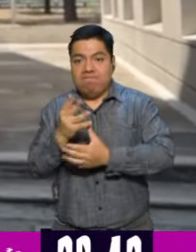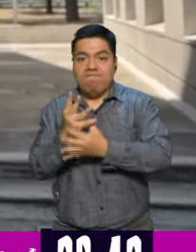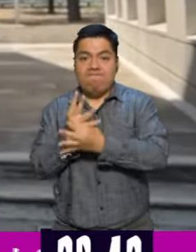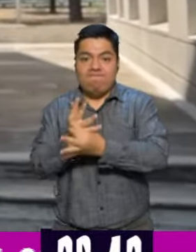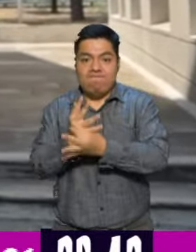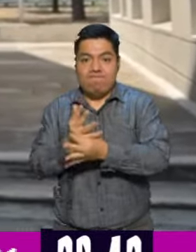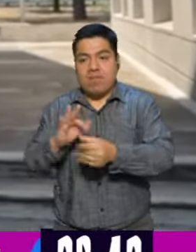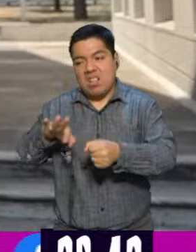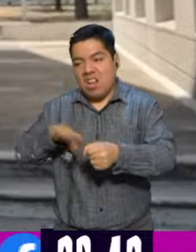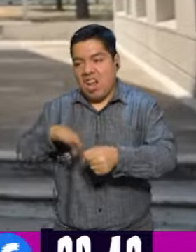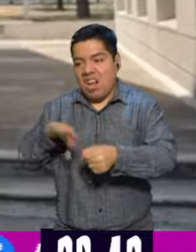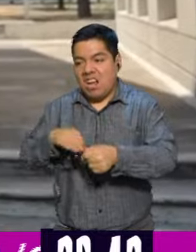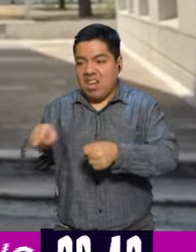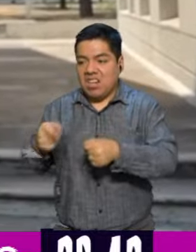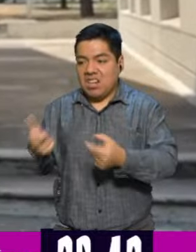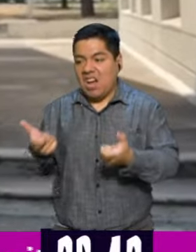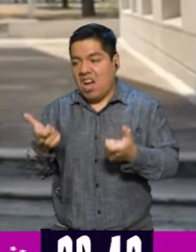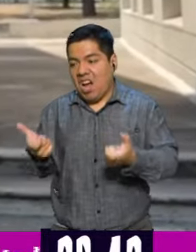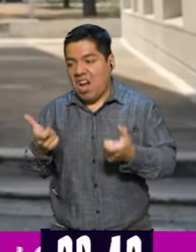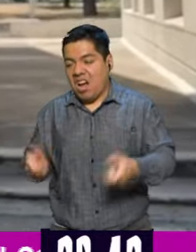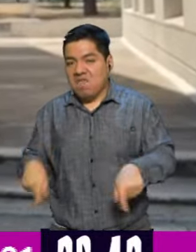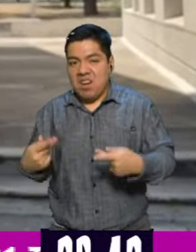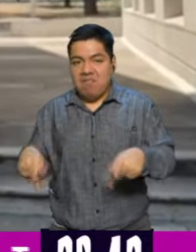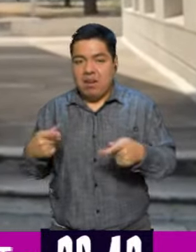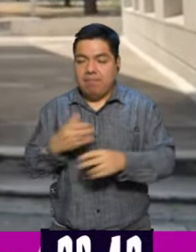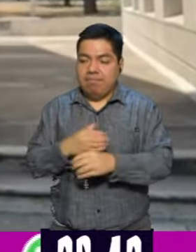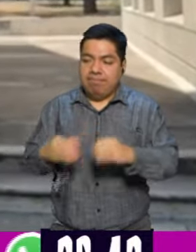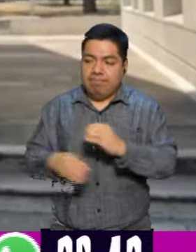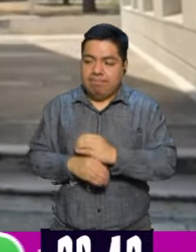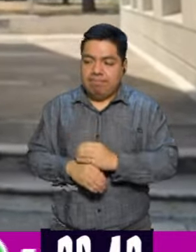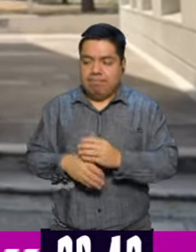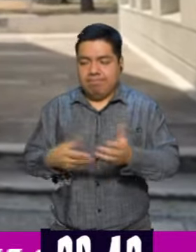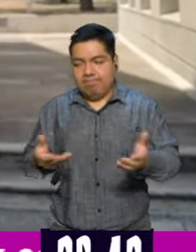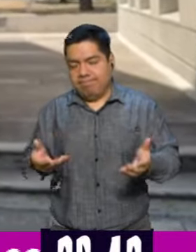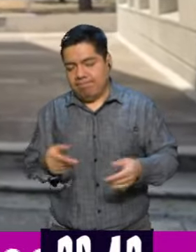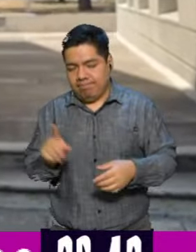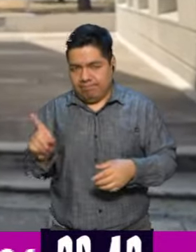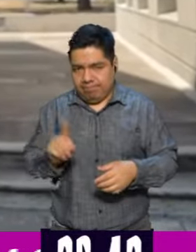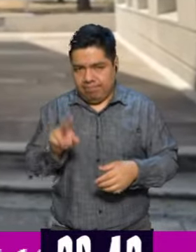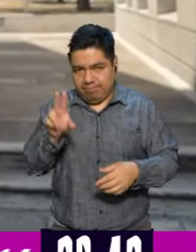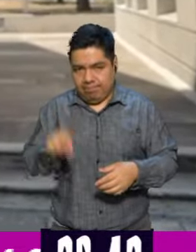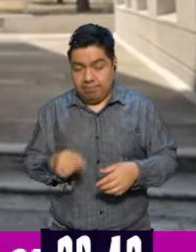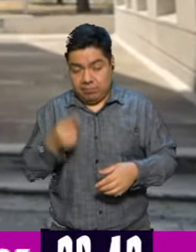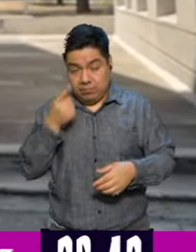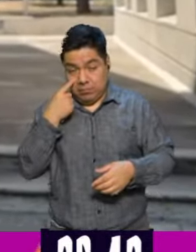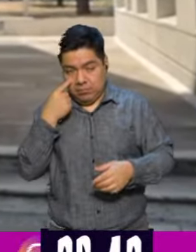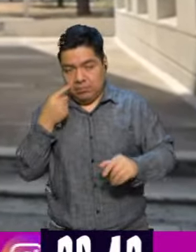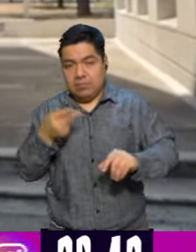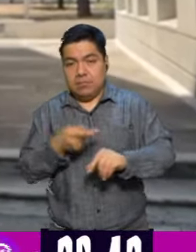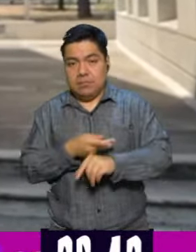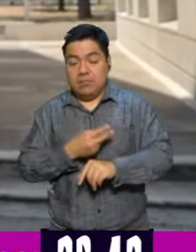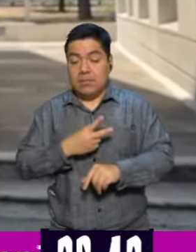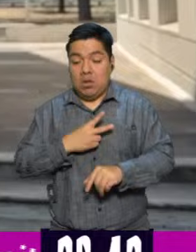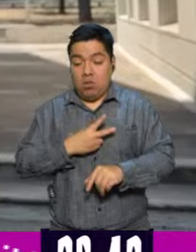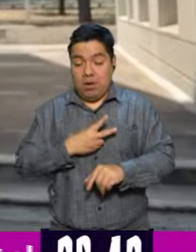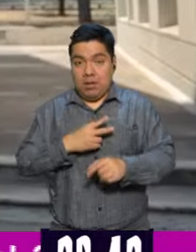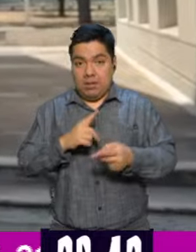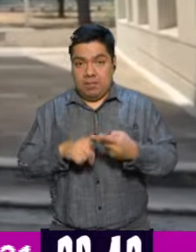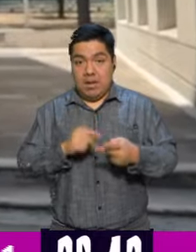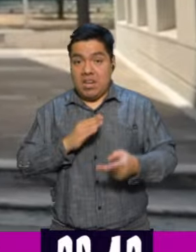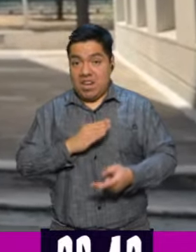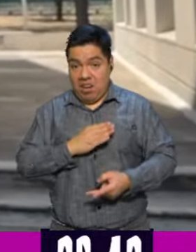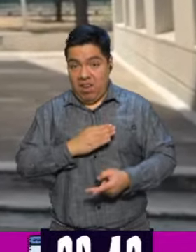industria farmacéutica que lo que quiere es vendernos productos, etcétera, y no. Lo que sucede es que los virus y las